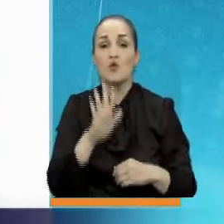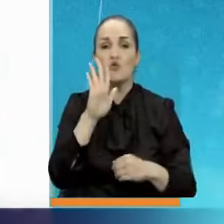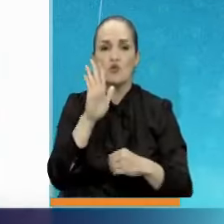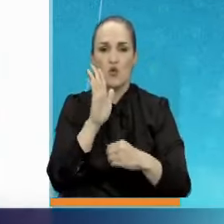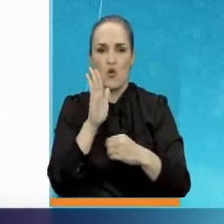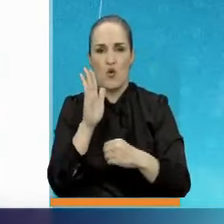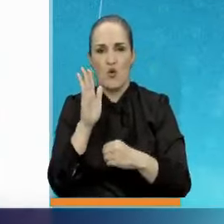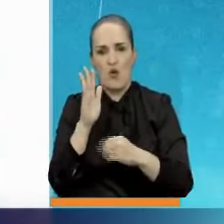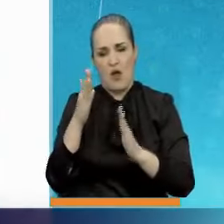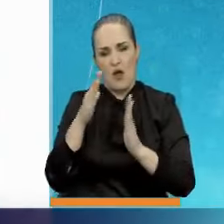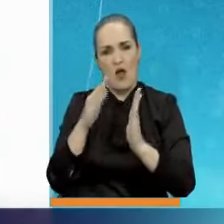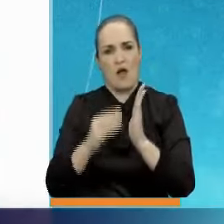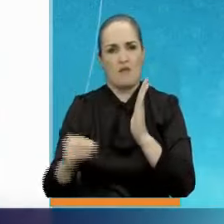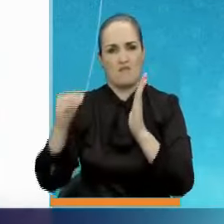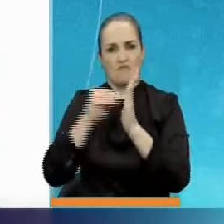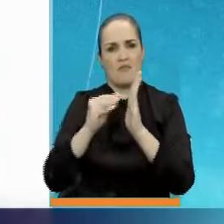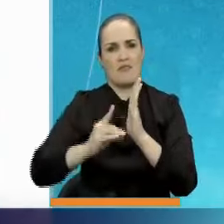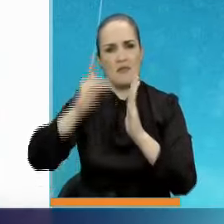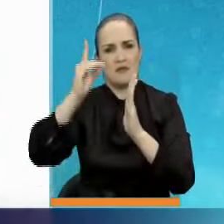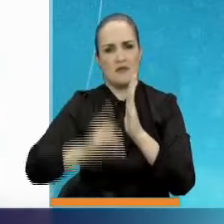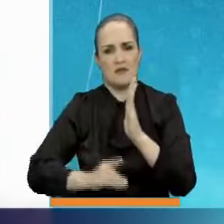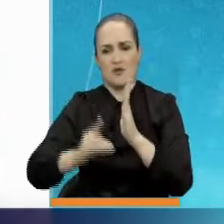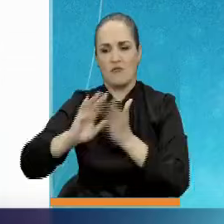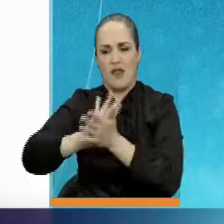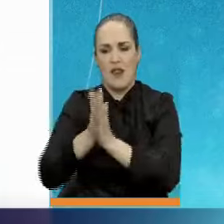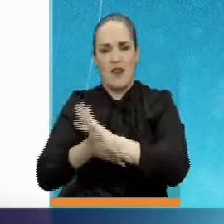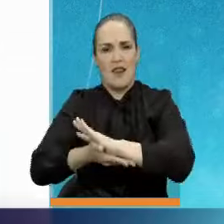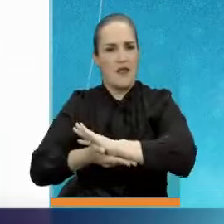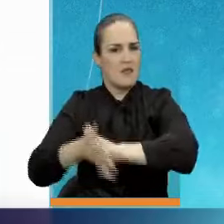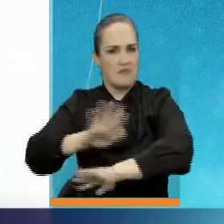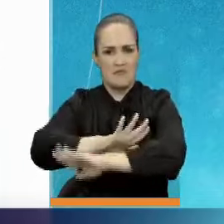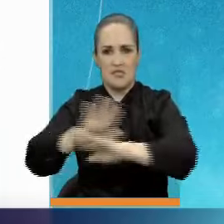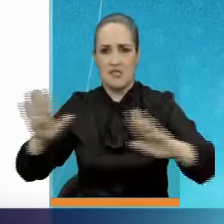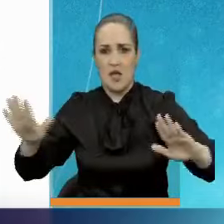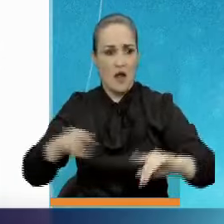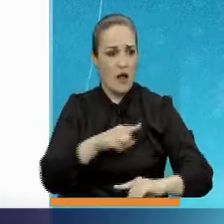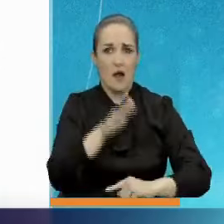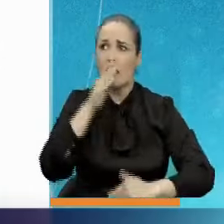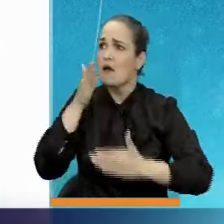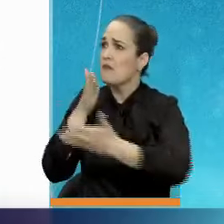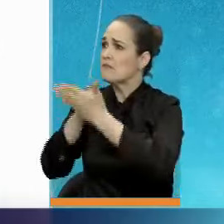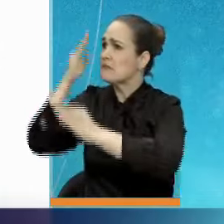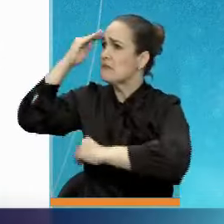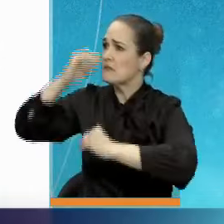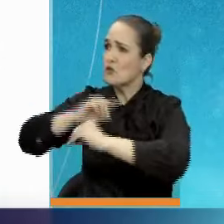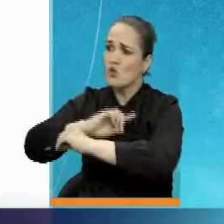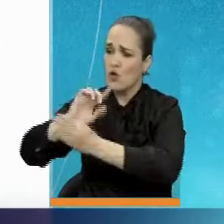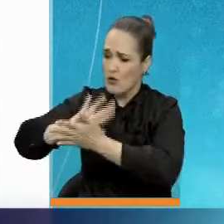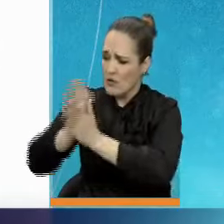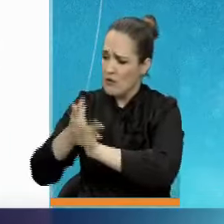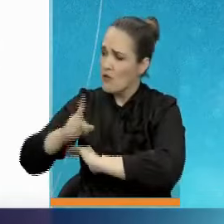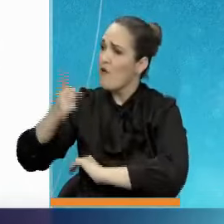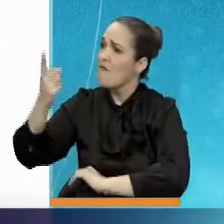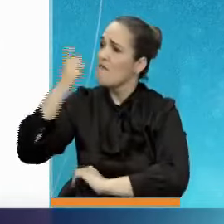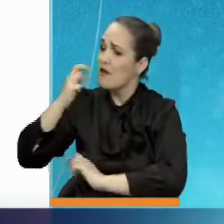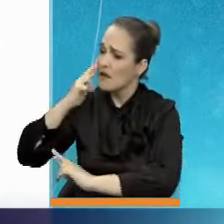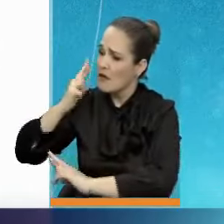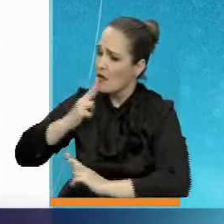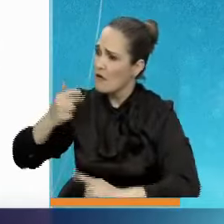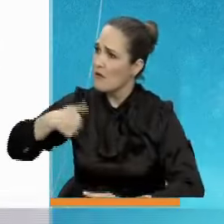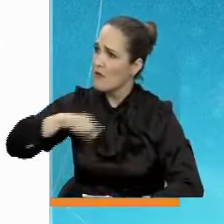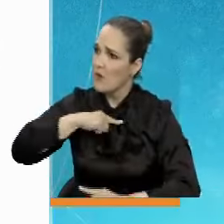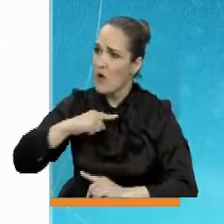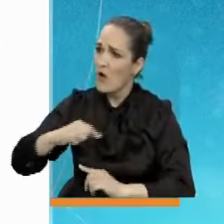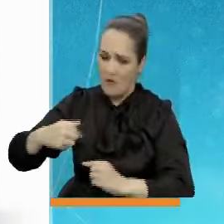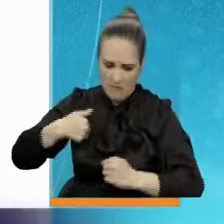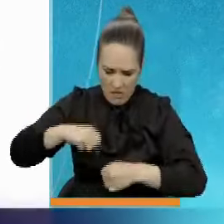calificación de acreencias del liquidador. De igual forma existían procesos de reparación directa por